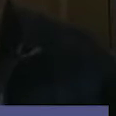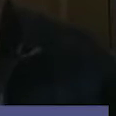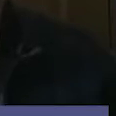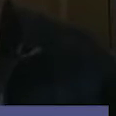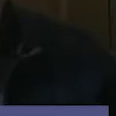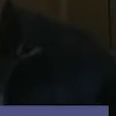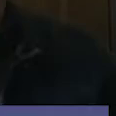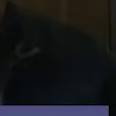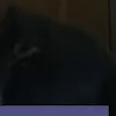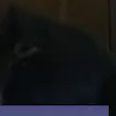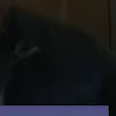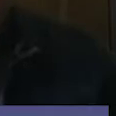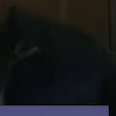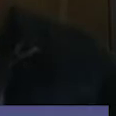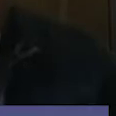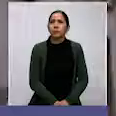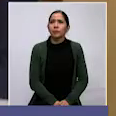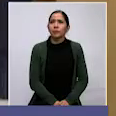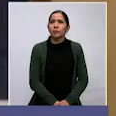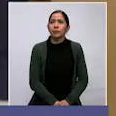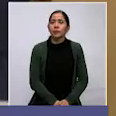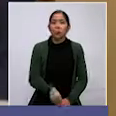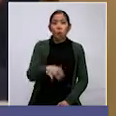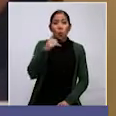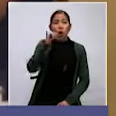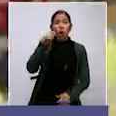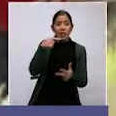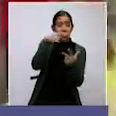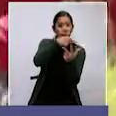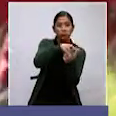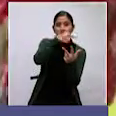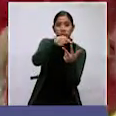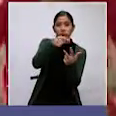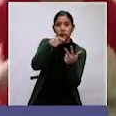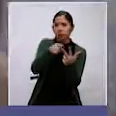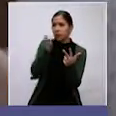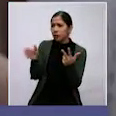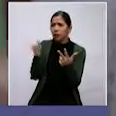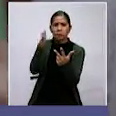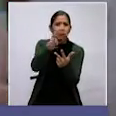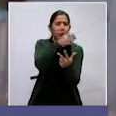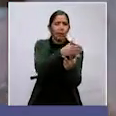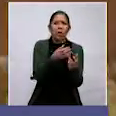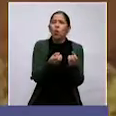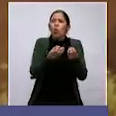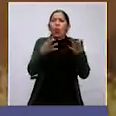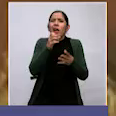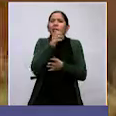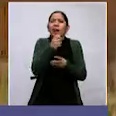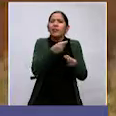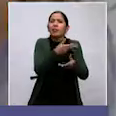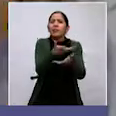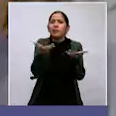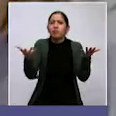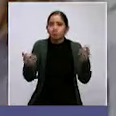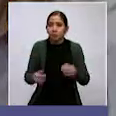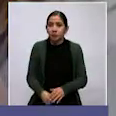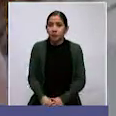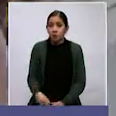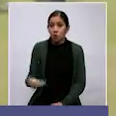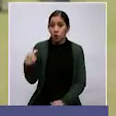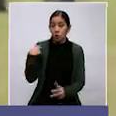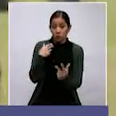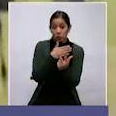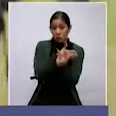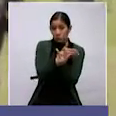Mira, en esta visita que hemos realizado a diferentes regiones, hemos llegado un poco más de